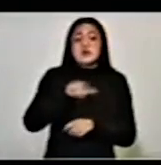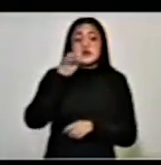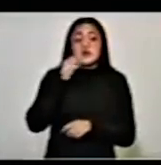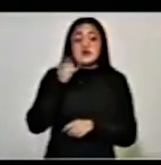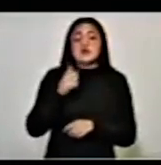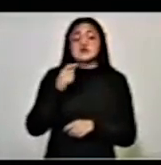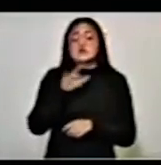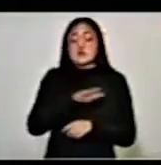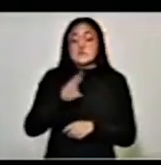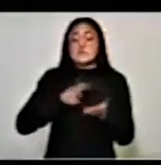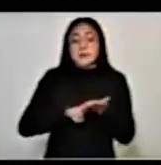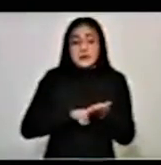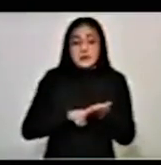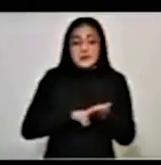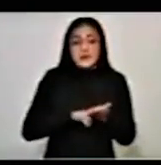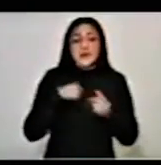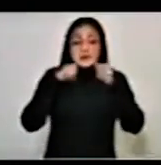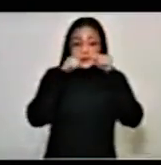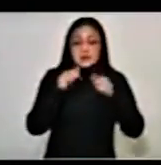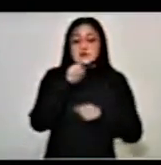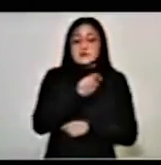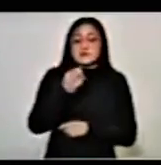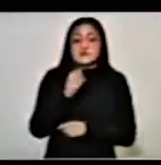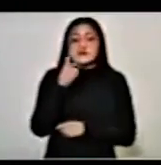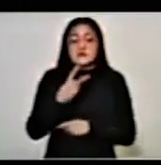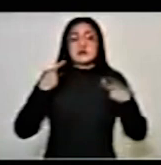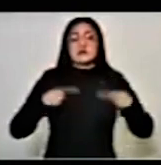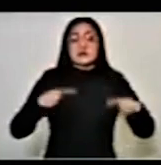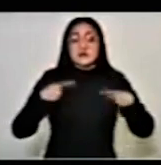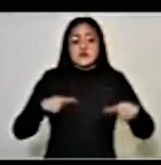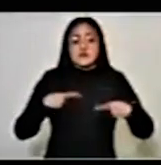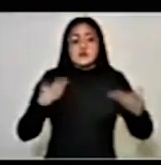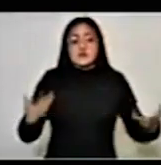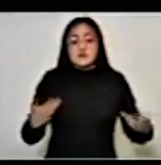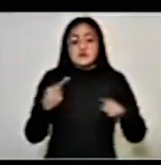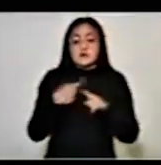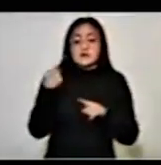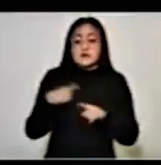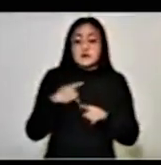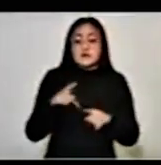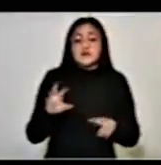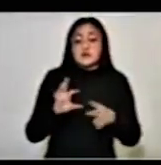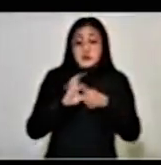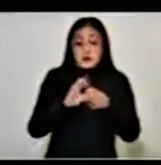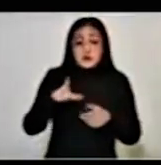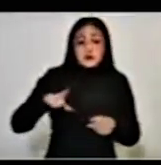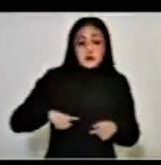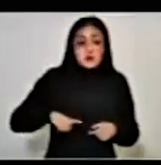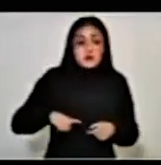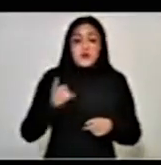naranja y en la zona verde. Se han atendido a 162 personas por parte del área de gobernación